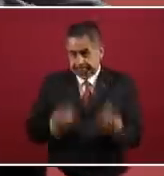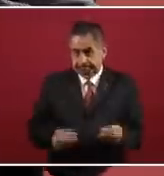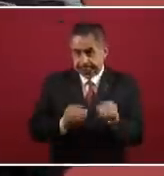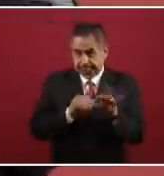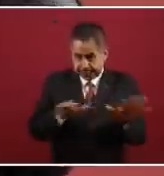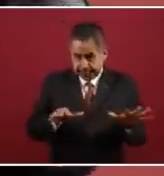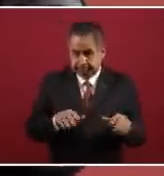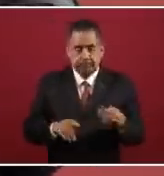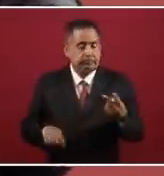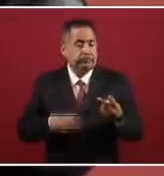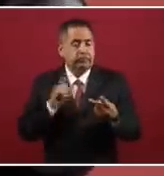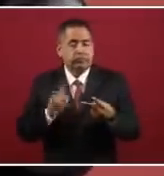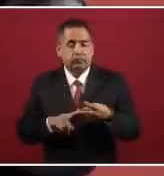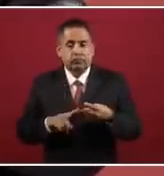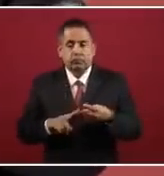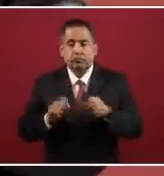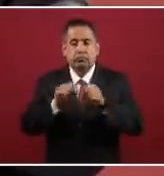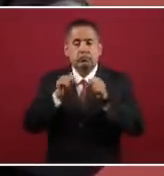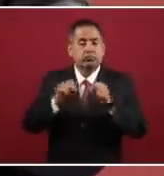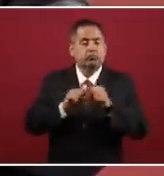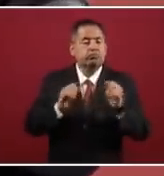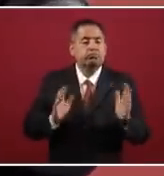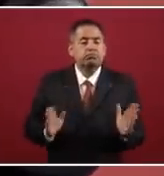Luego, en un sistema piramidal,